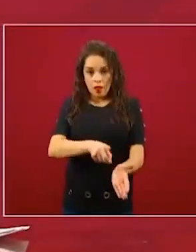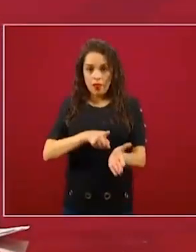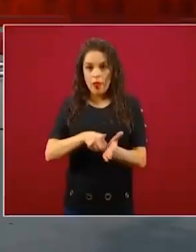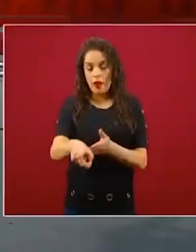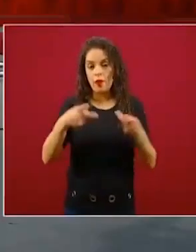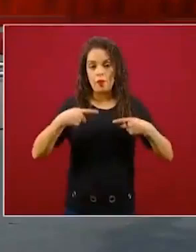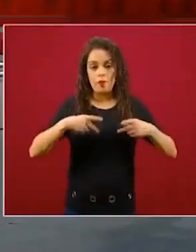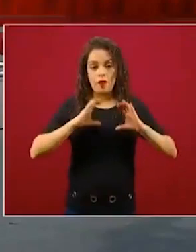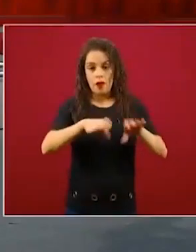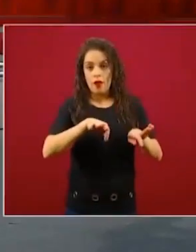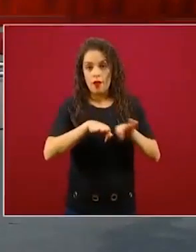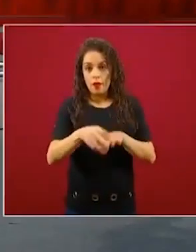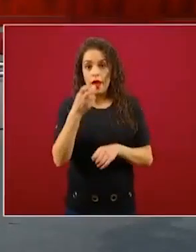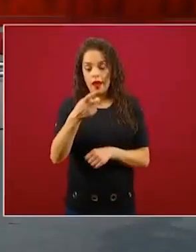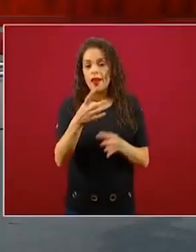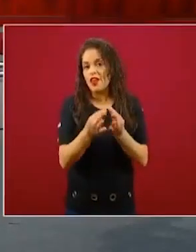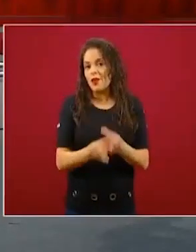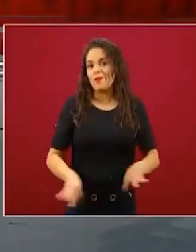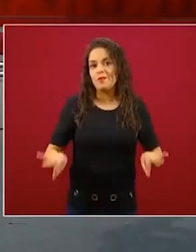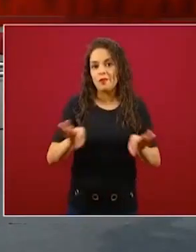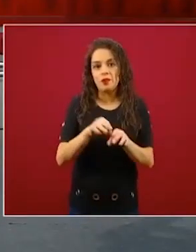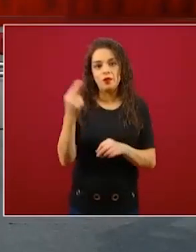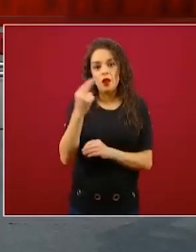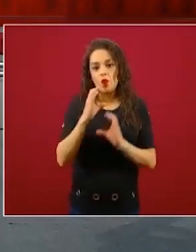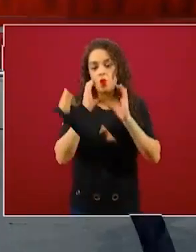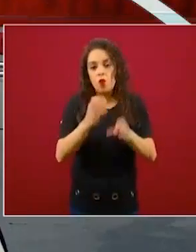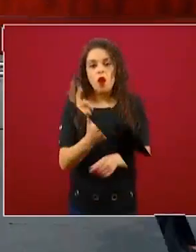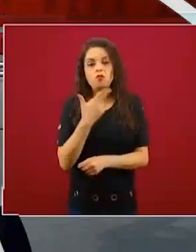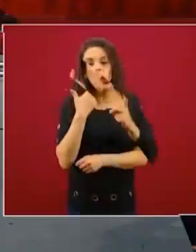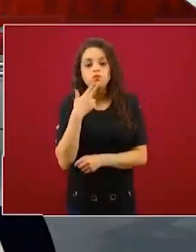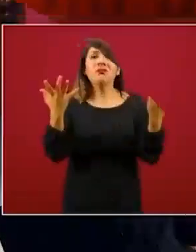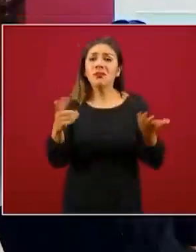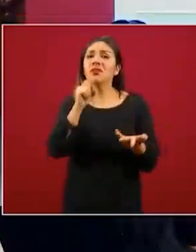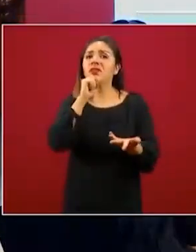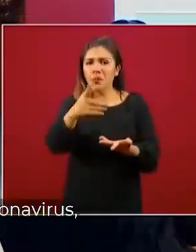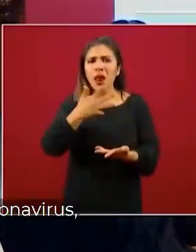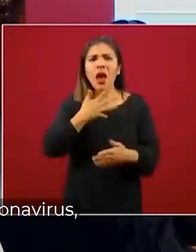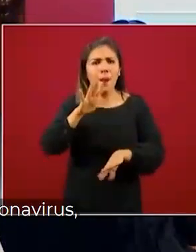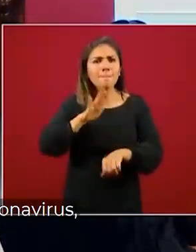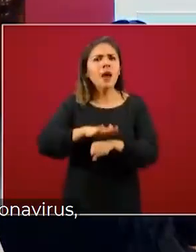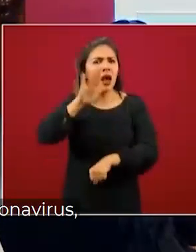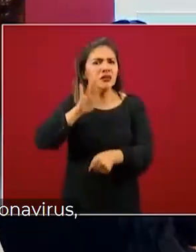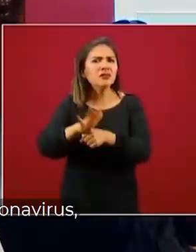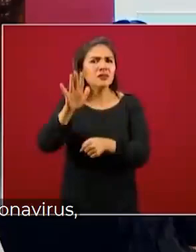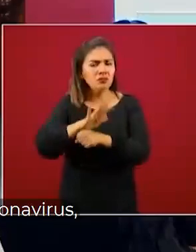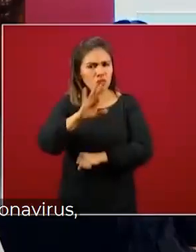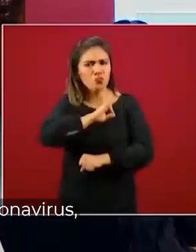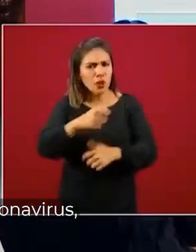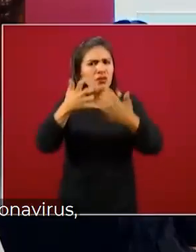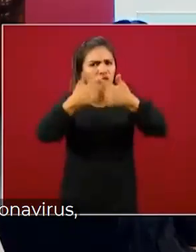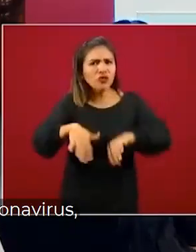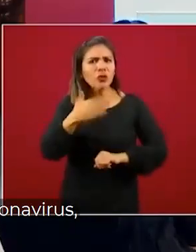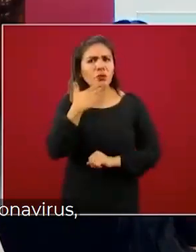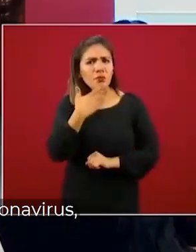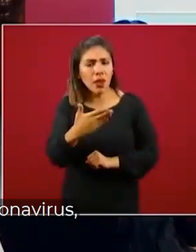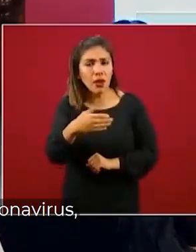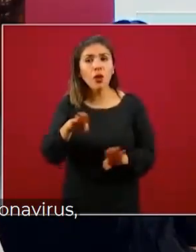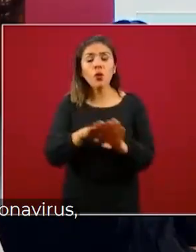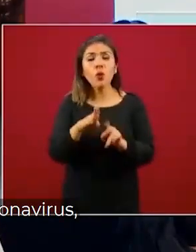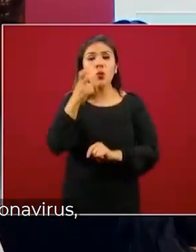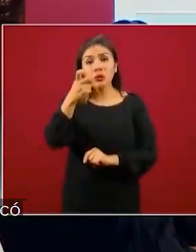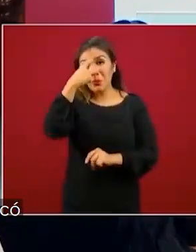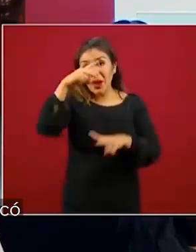importancia de preservar las fuentes de empleo. Durante la conferencia diaria sobre la situación del